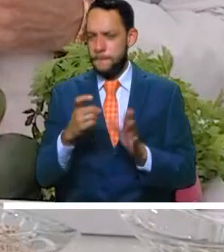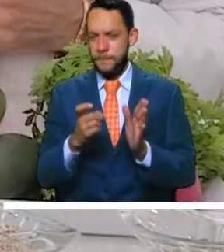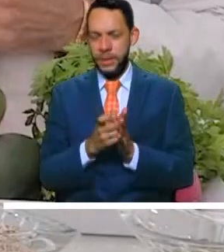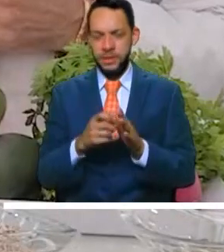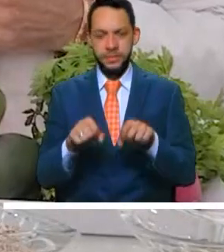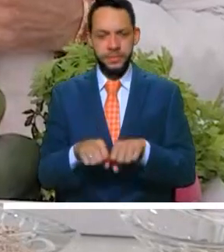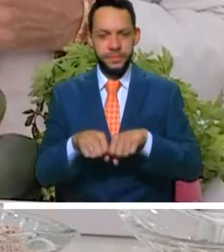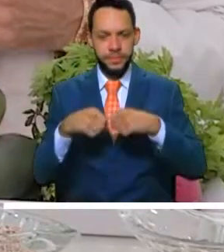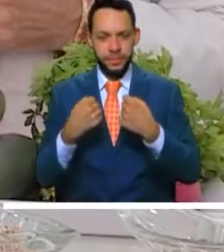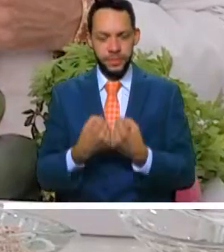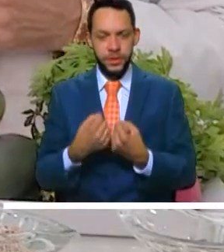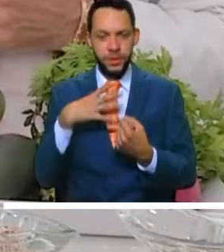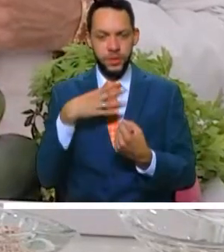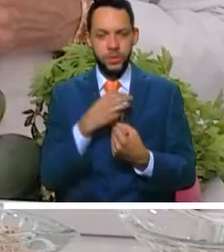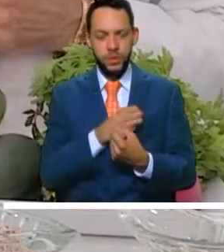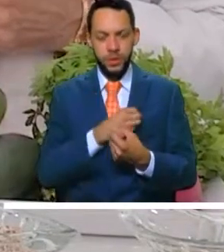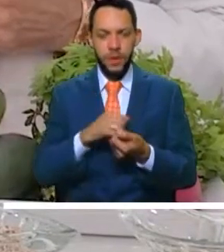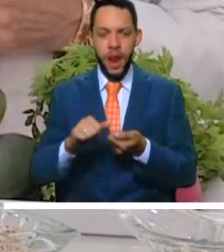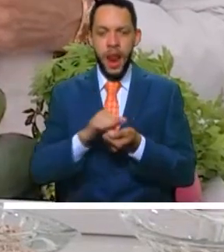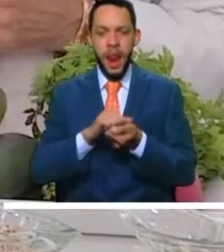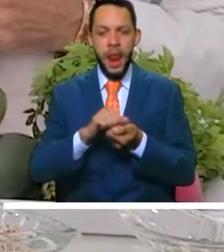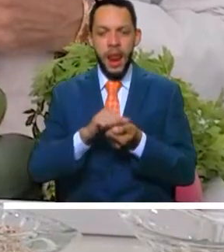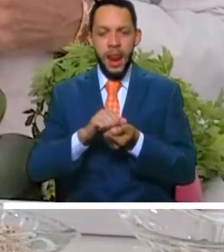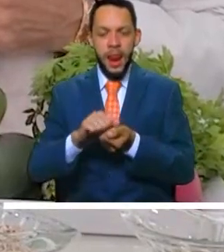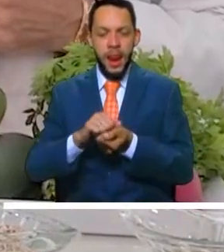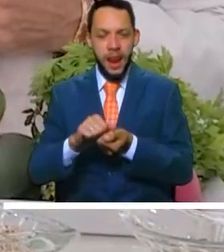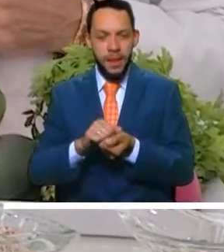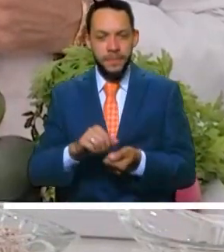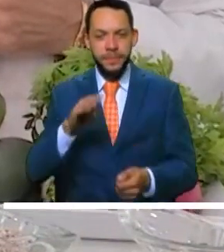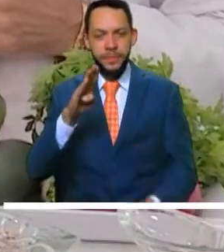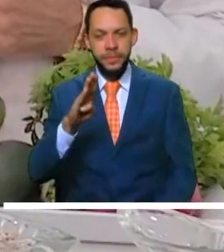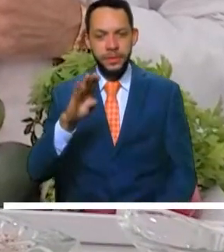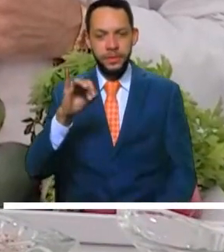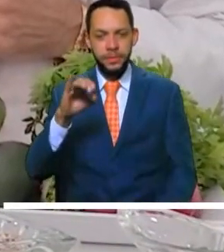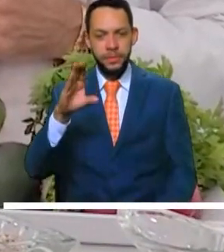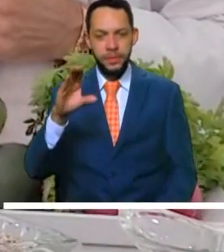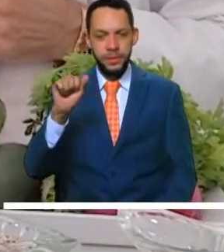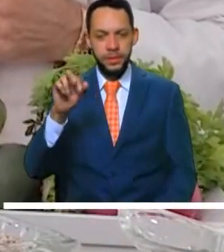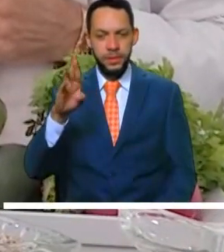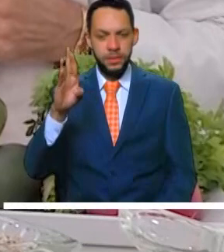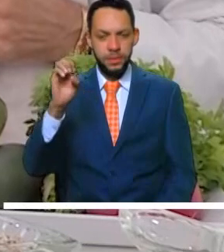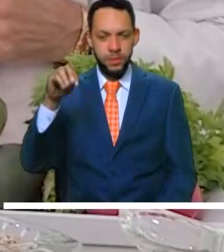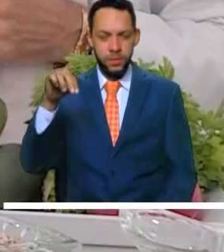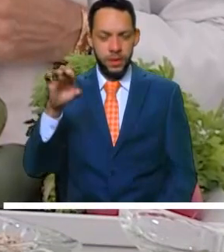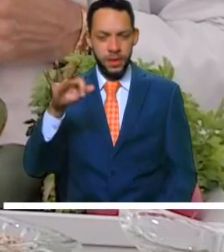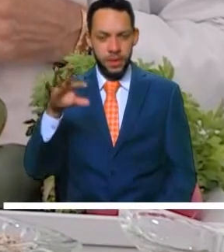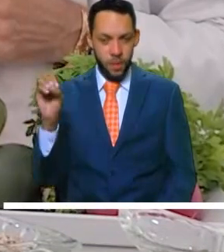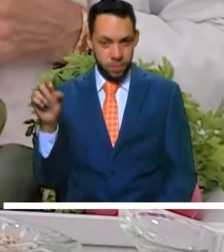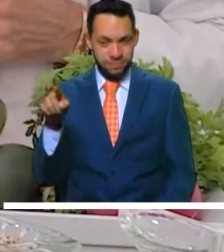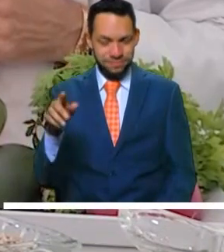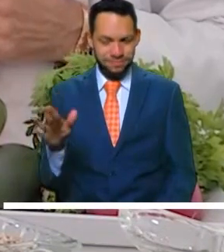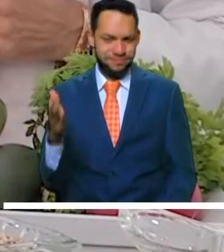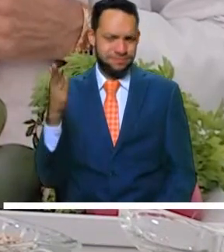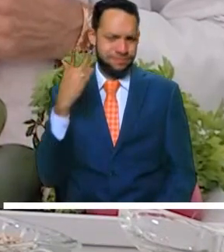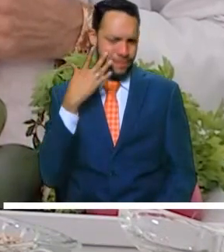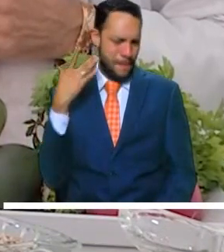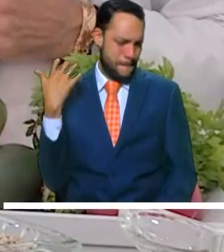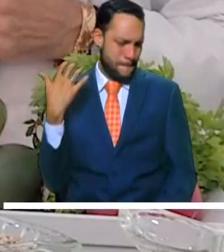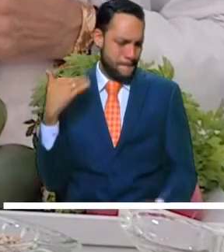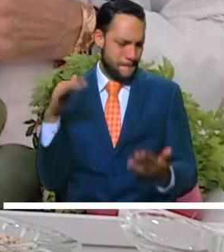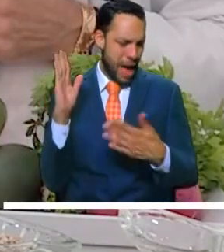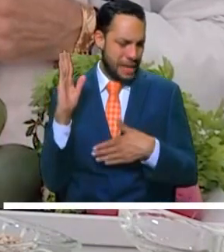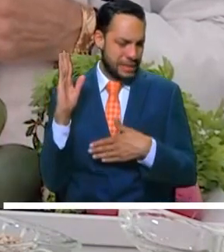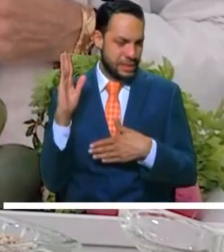el limpiador con bicarbonato. El bicarbonato es algo que conseguimos en cualquier parte y que de verdad es un